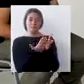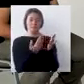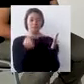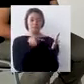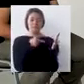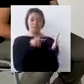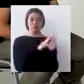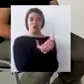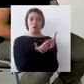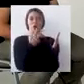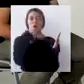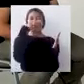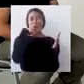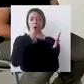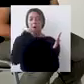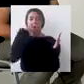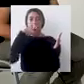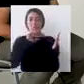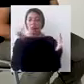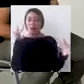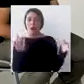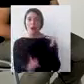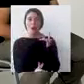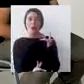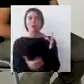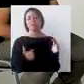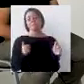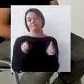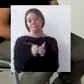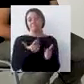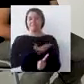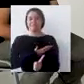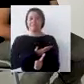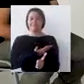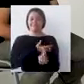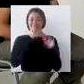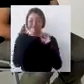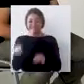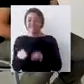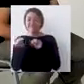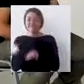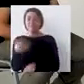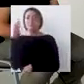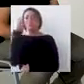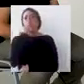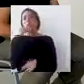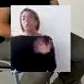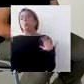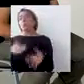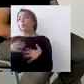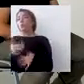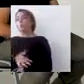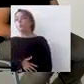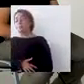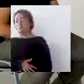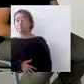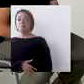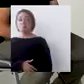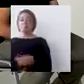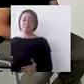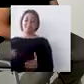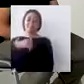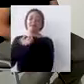acompañando en esa elección que hiciste. Una orientación. Lo cual me pareció bellísimo. Sí, muy bien. Esas guías y esas orientaciones se les